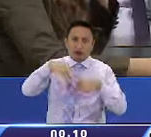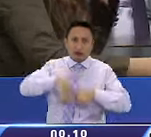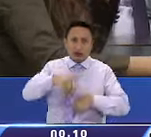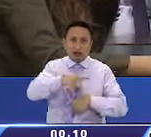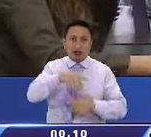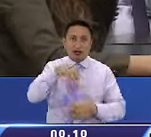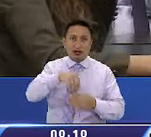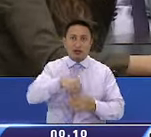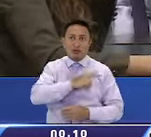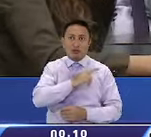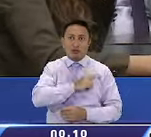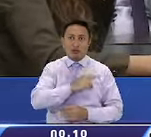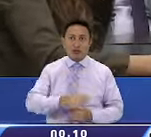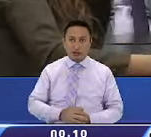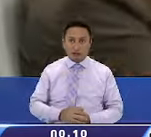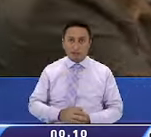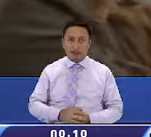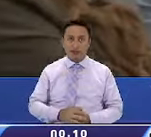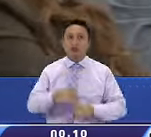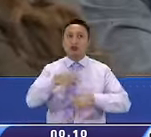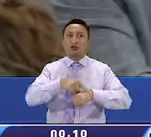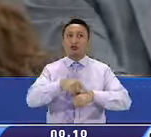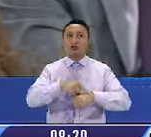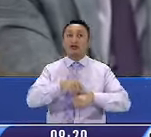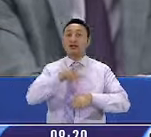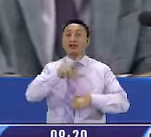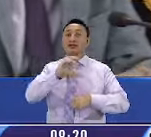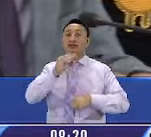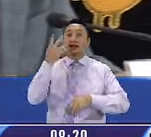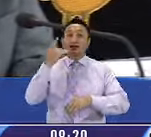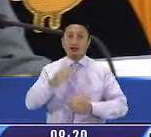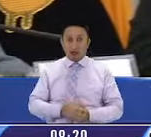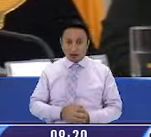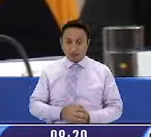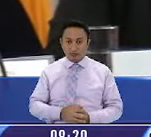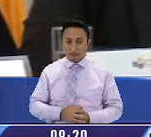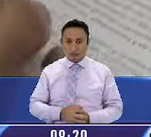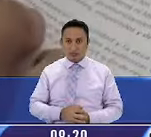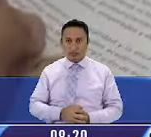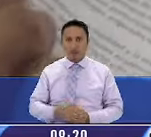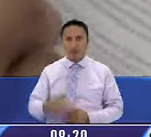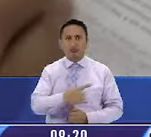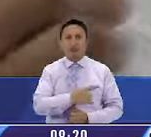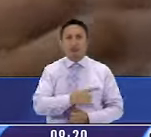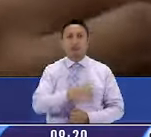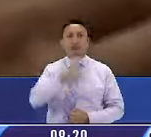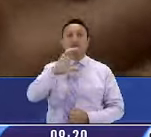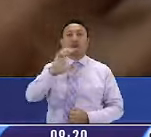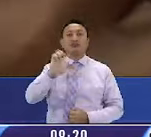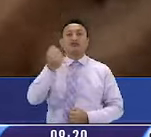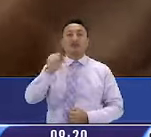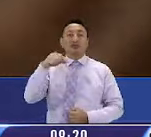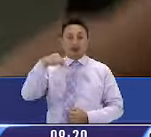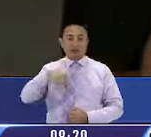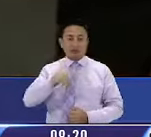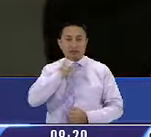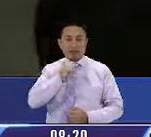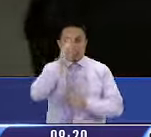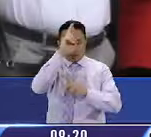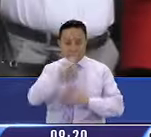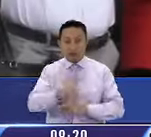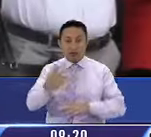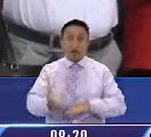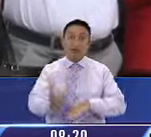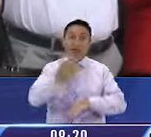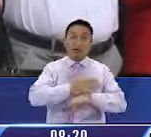ese centro universitario en un plazo máximo de 30 días. El acto administrativo del CES constituye un incumplimiento de la